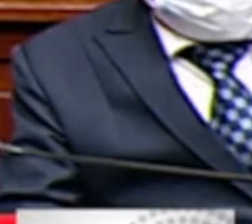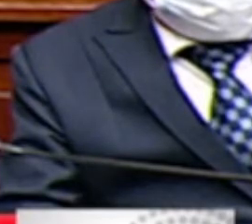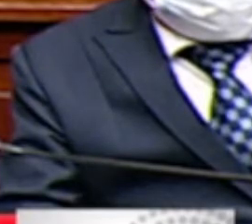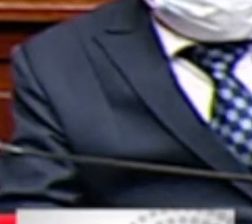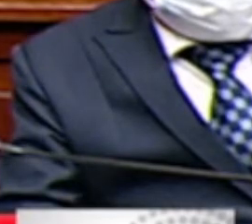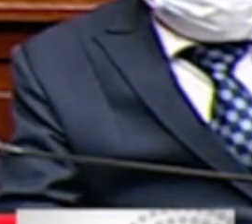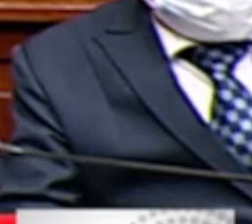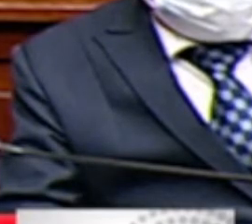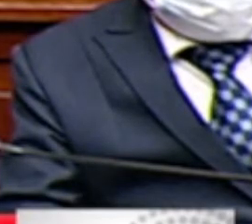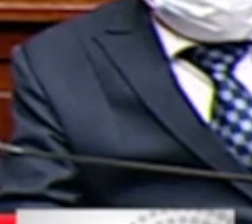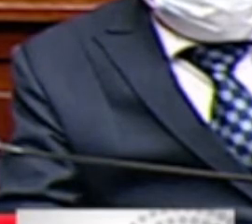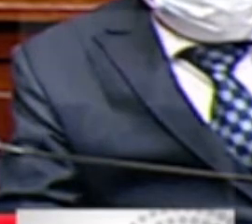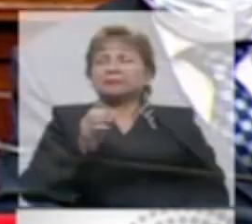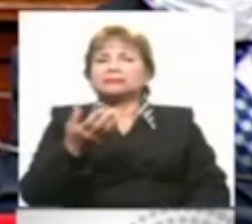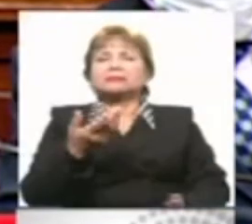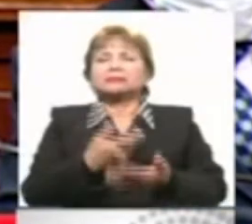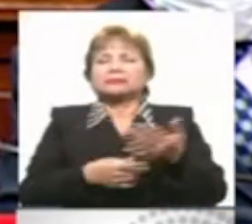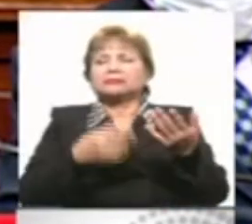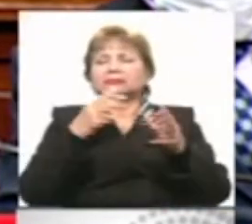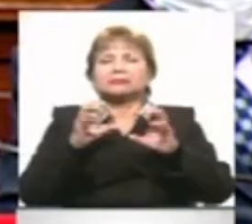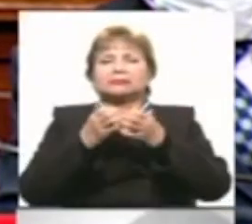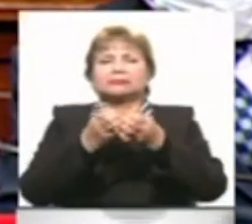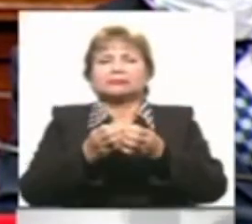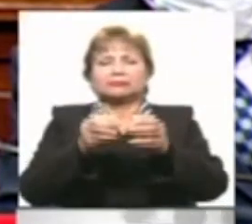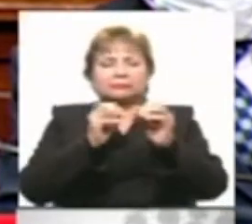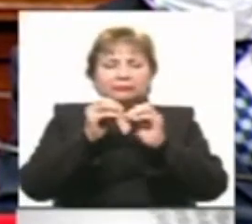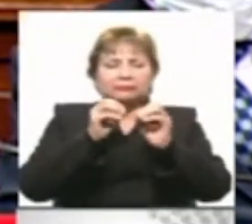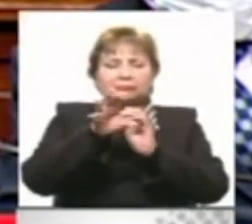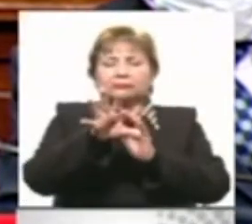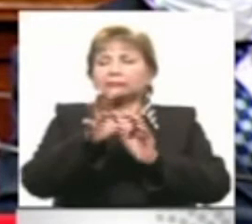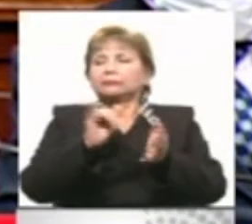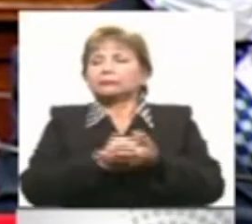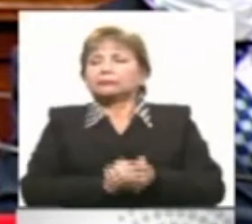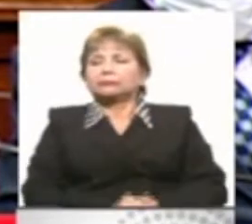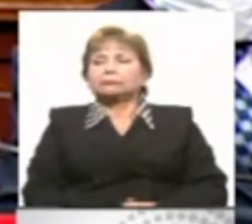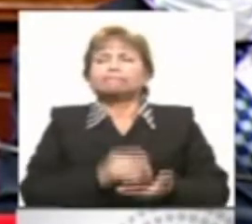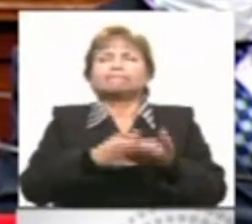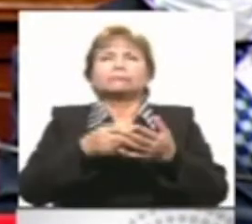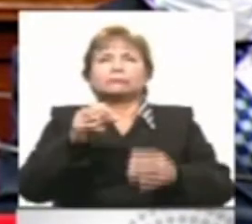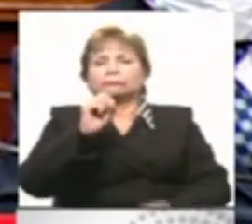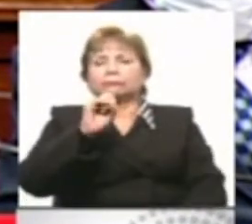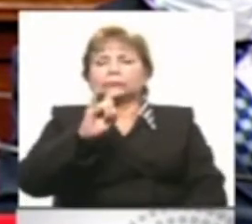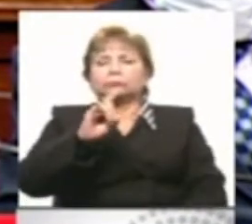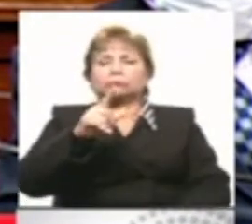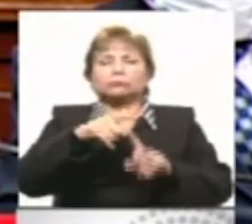CONARE? CONARE es el Comité Nacional de Reorientación del SUTEF.